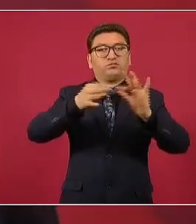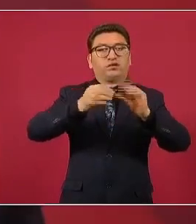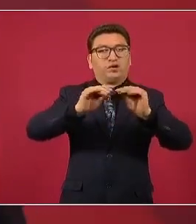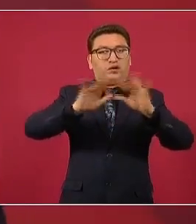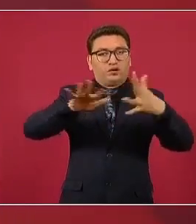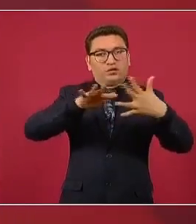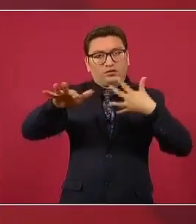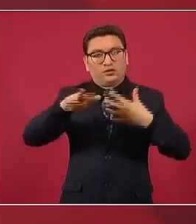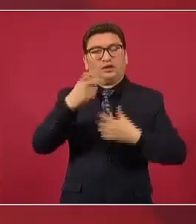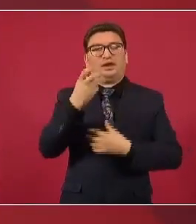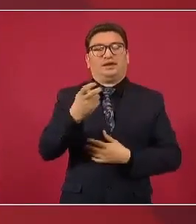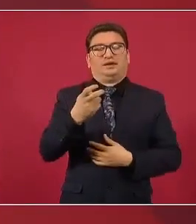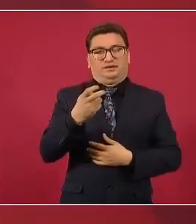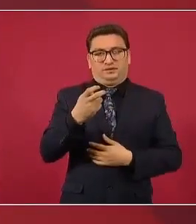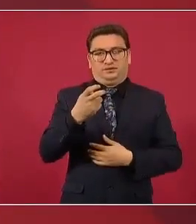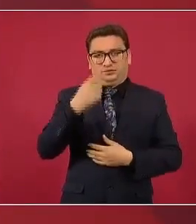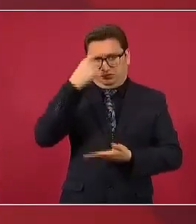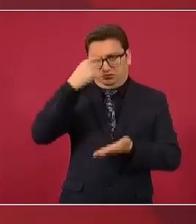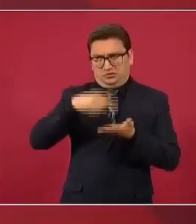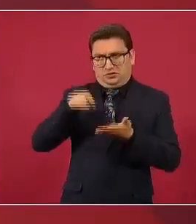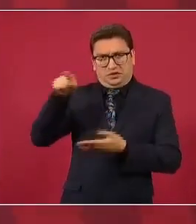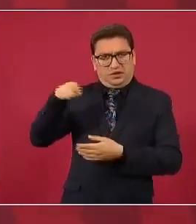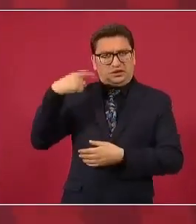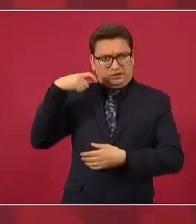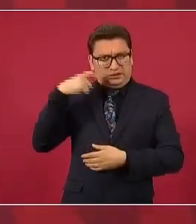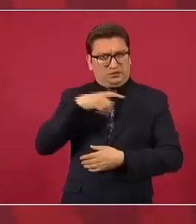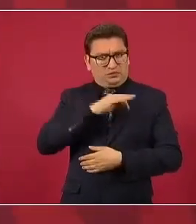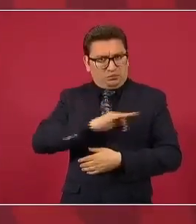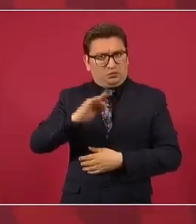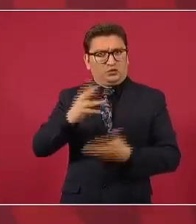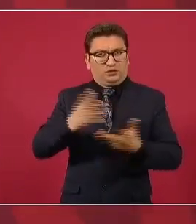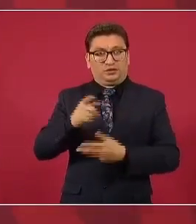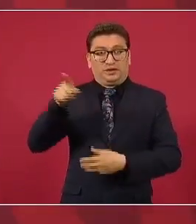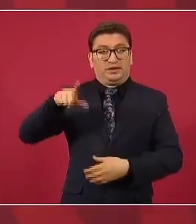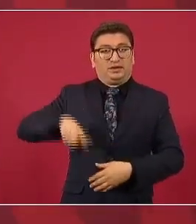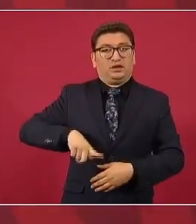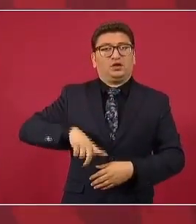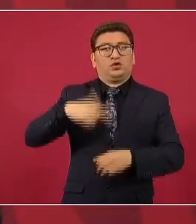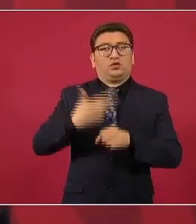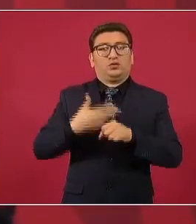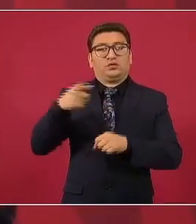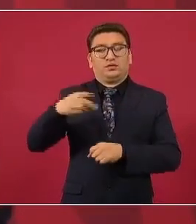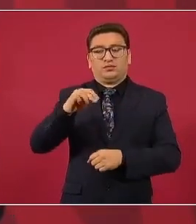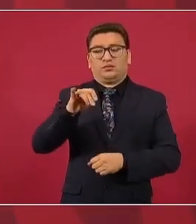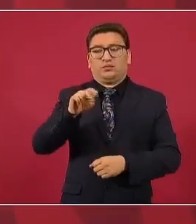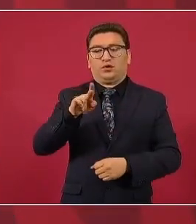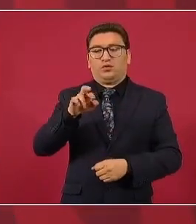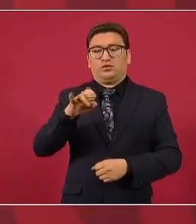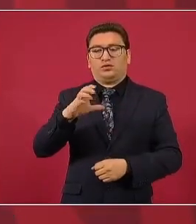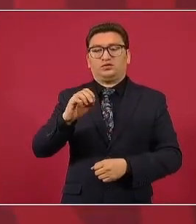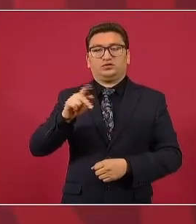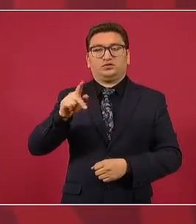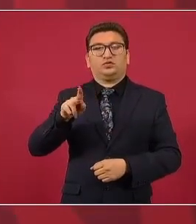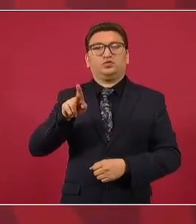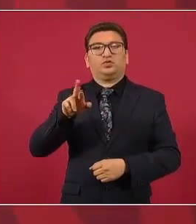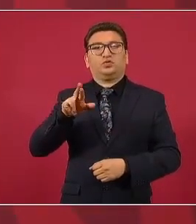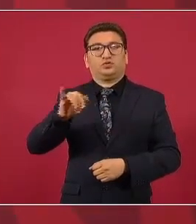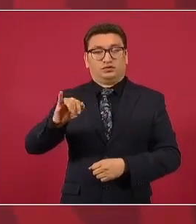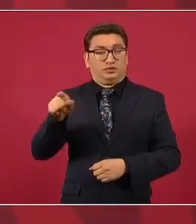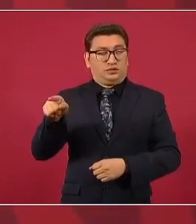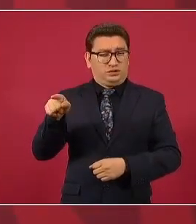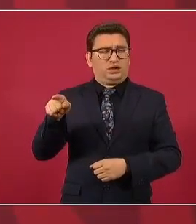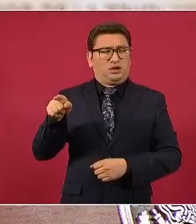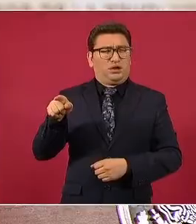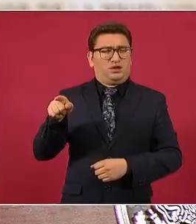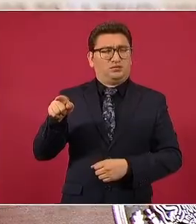que hay condiciones de hacerlo en Querétaro. El gobernador Mauricio Curi